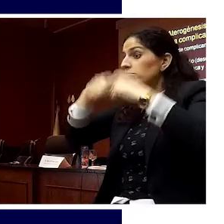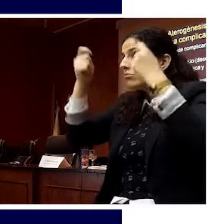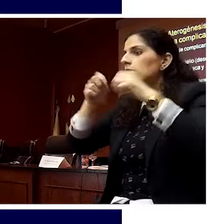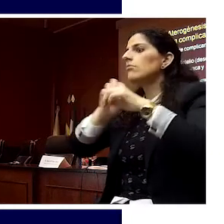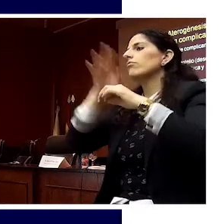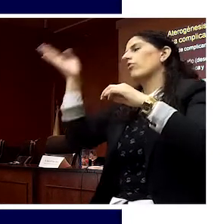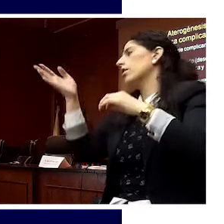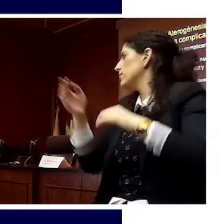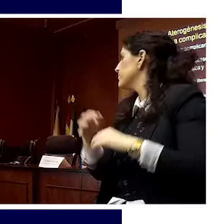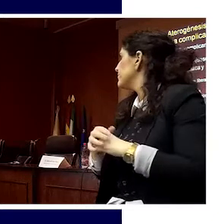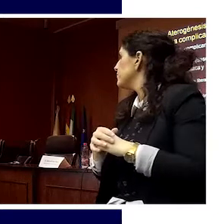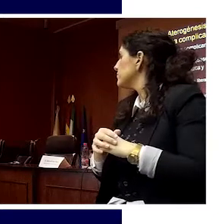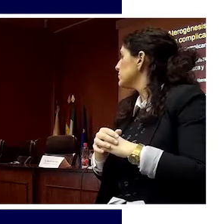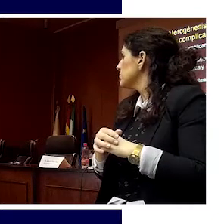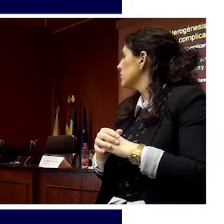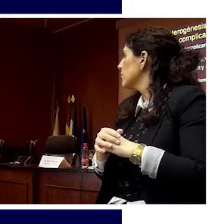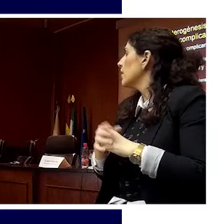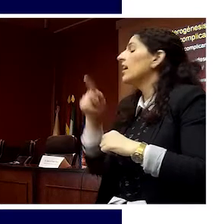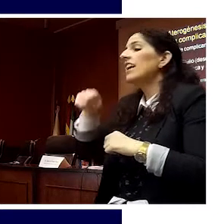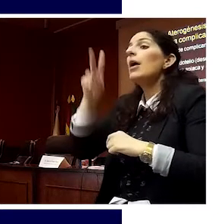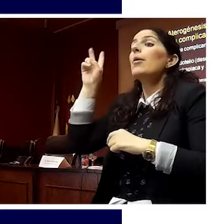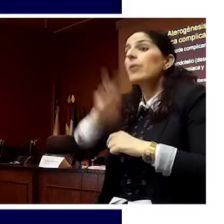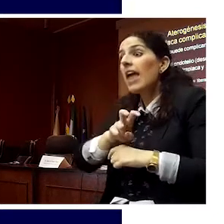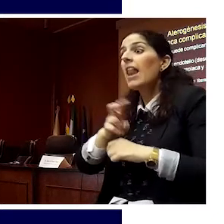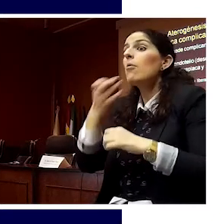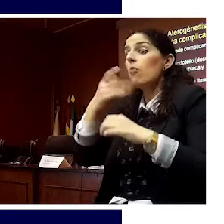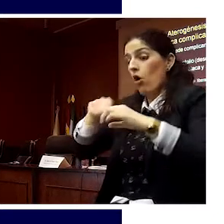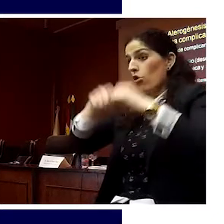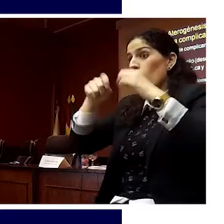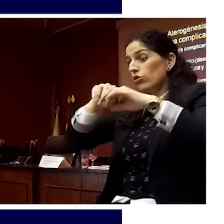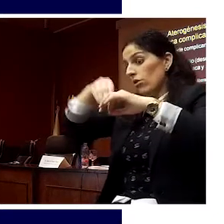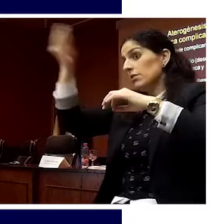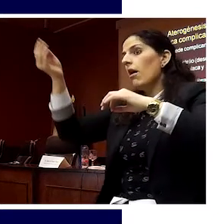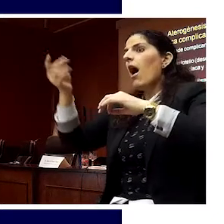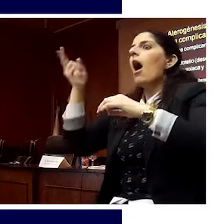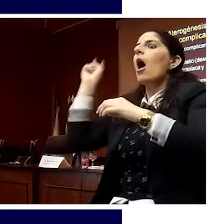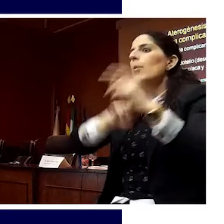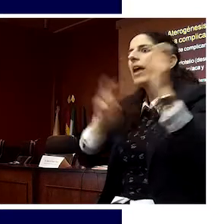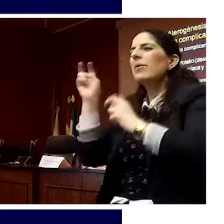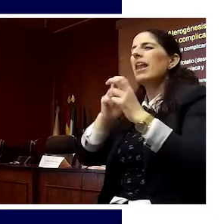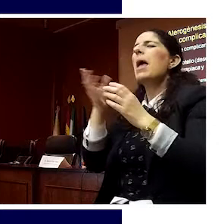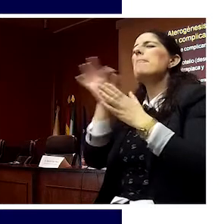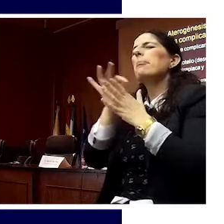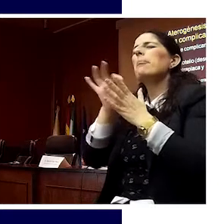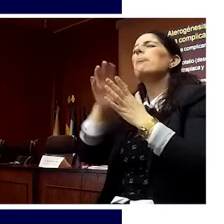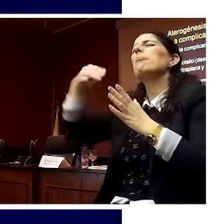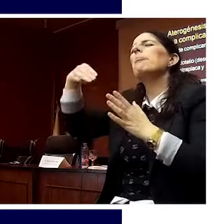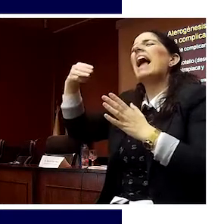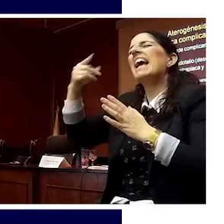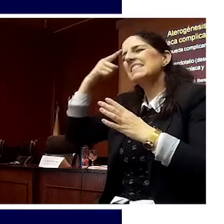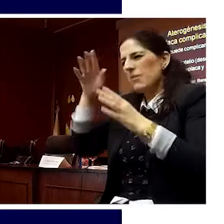Y entonces esto es lo que origina la posición plaquetaria, la llegada de agregantes plaquetarios y fibrina